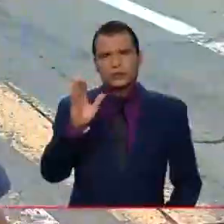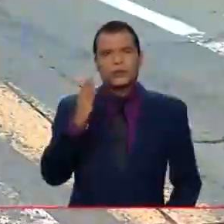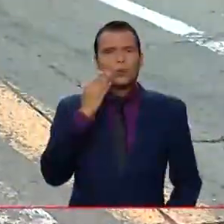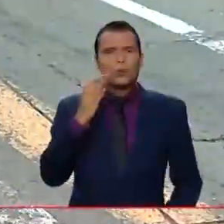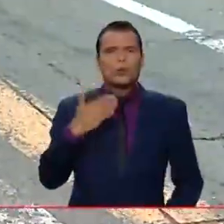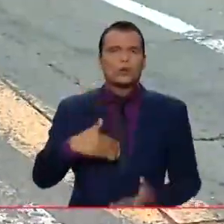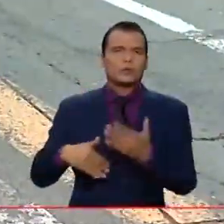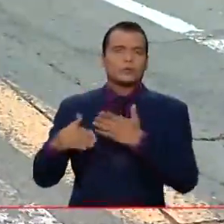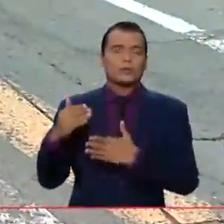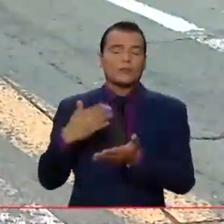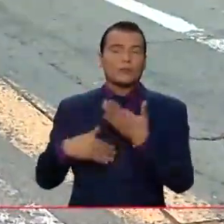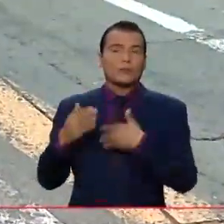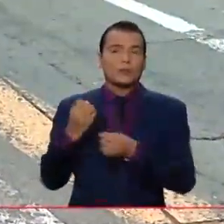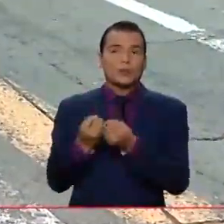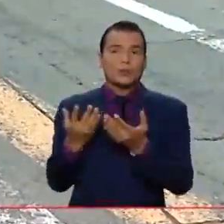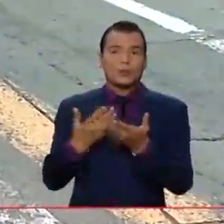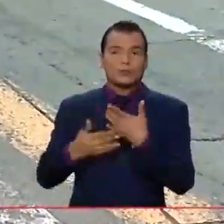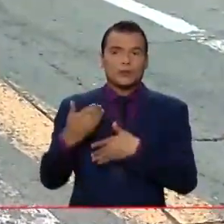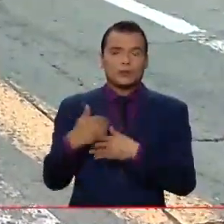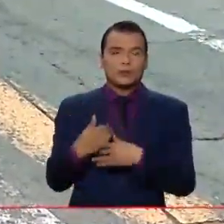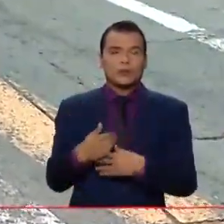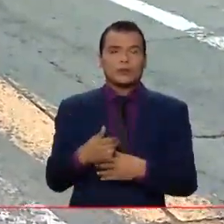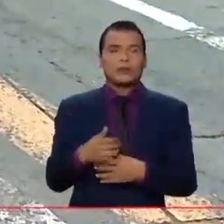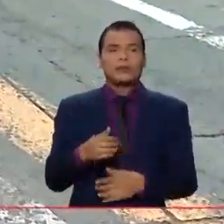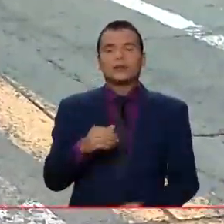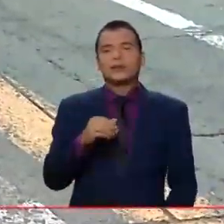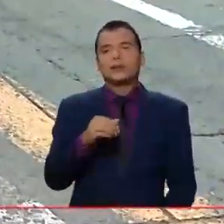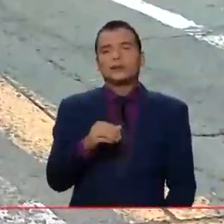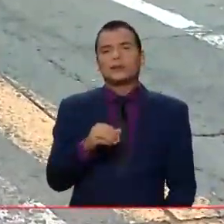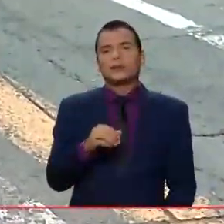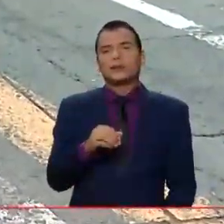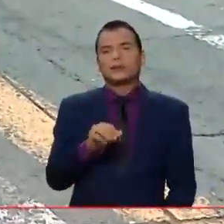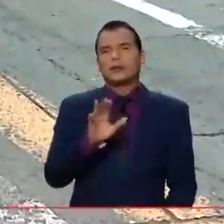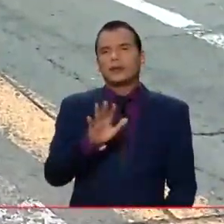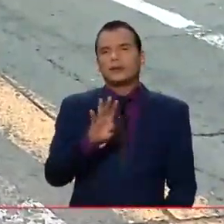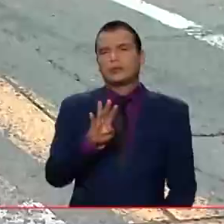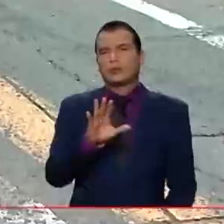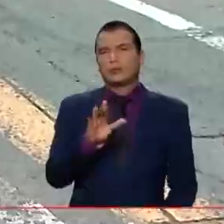445 casos, por supuesto, 134 casos